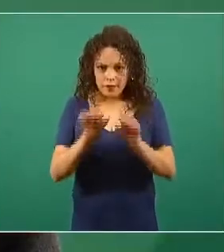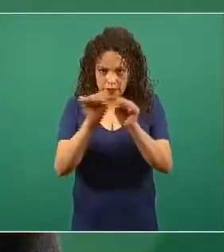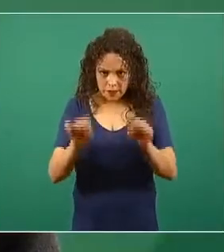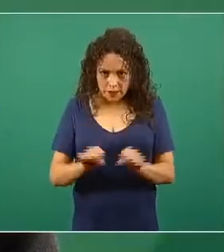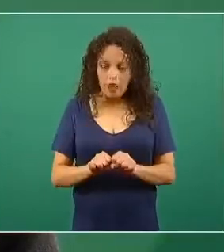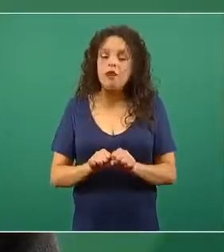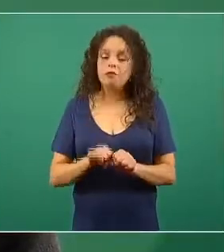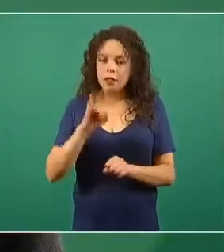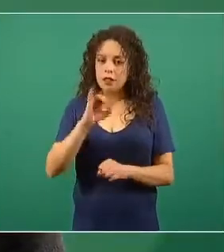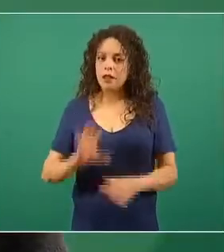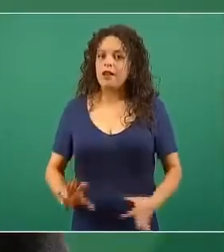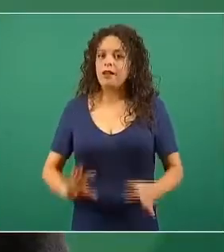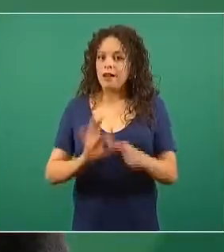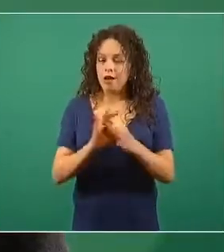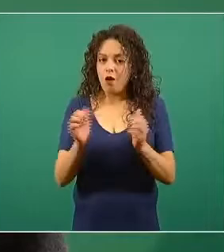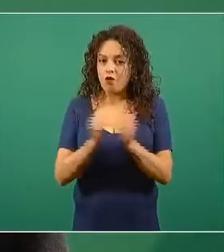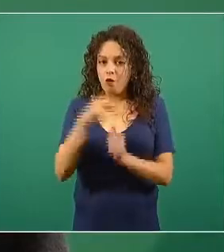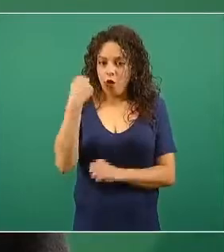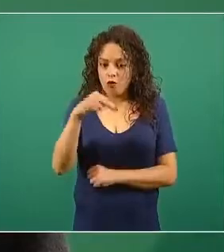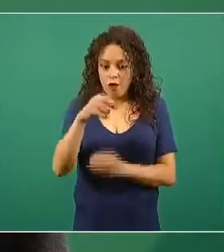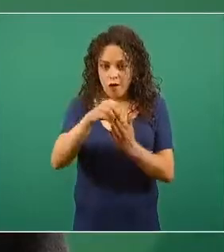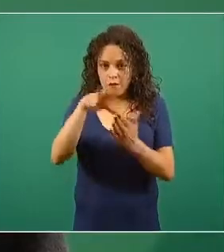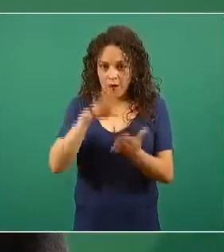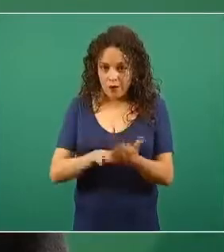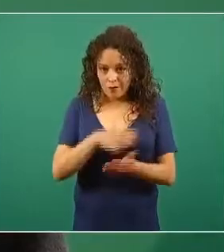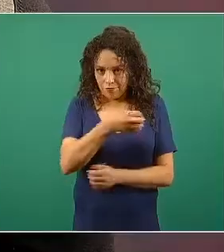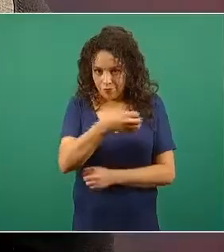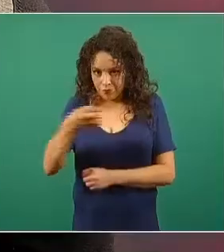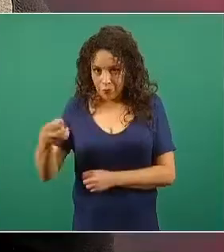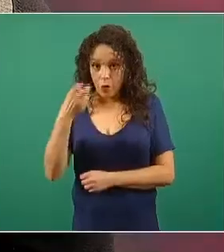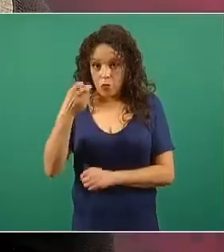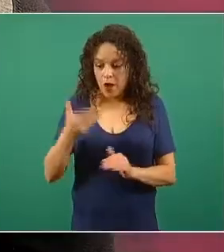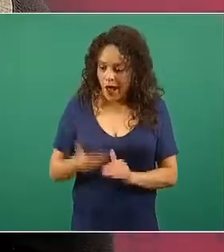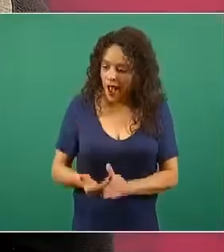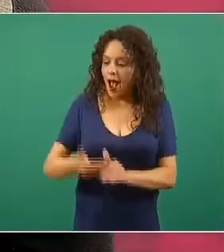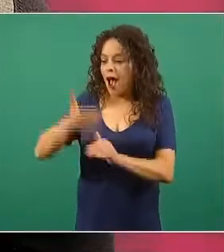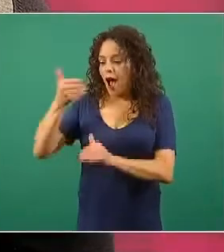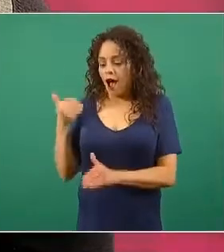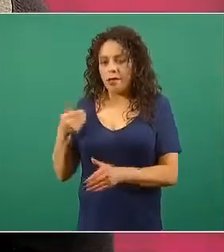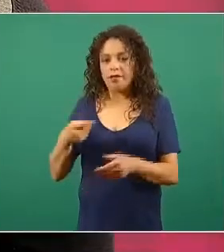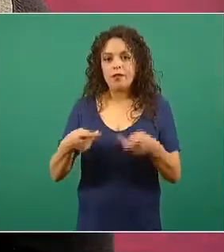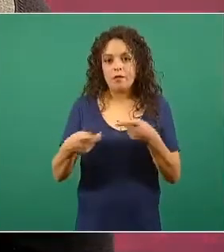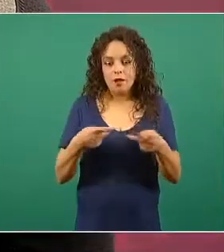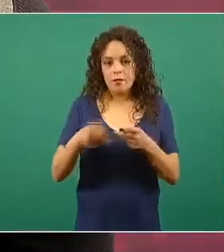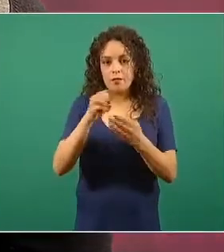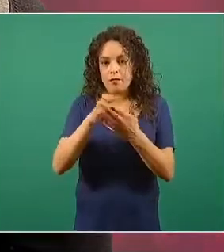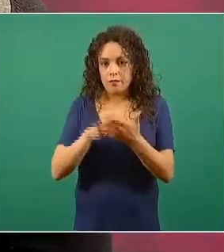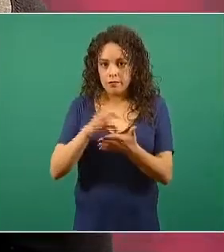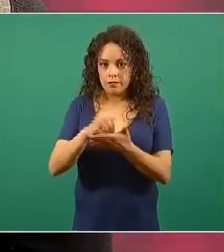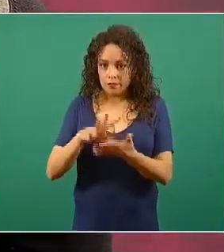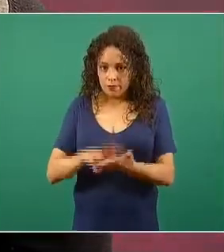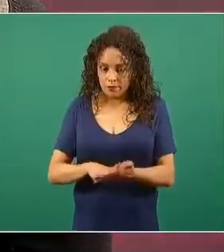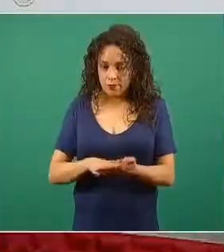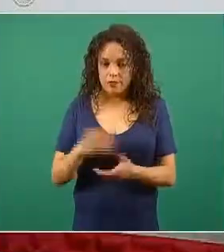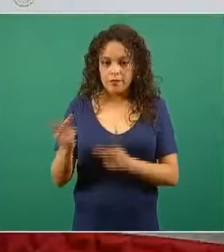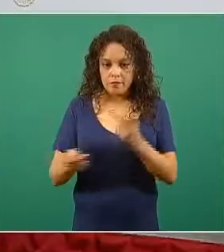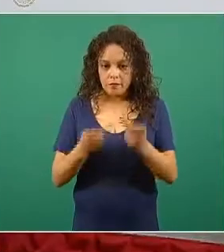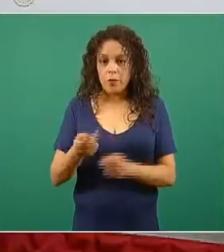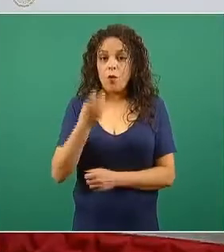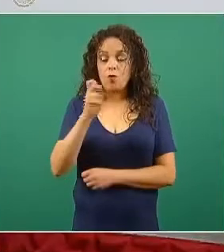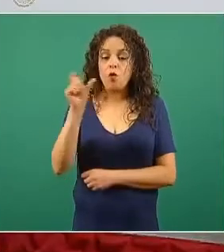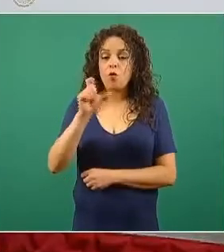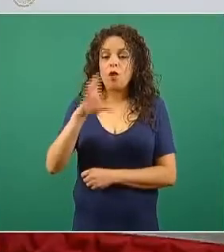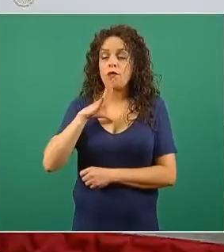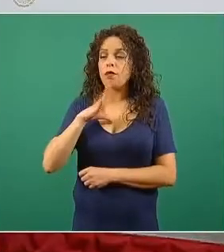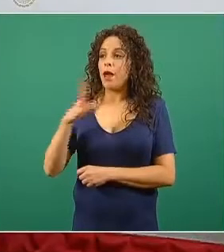está registrada. Por eso los padrones se hacen de antemano, es decir, cuando una persona llega, tanto para personal de salud como